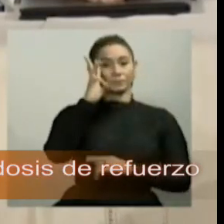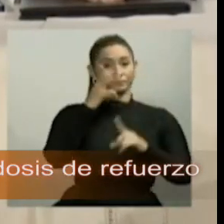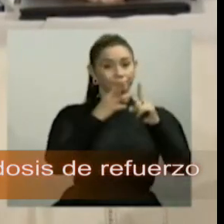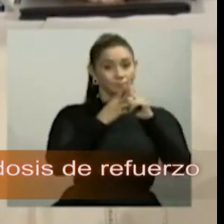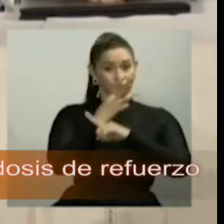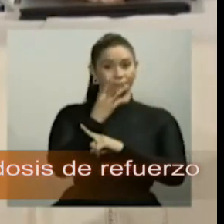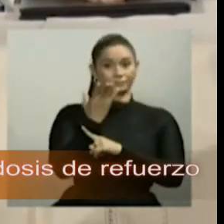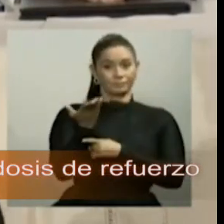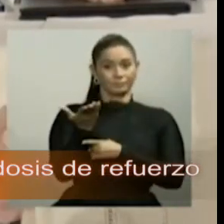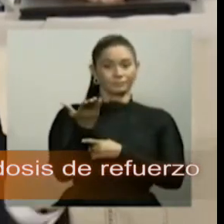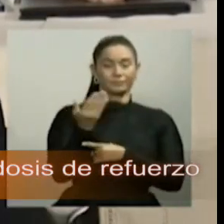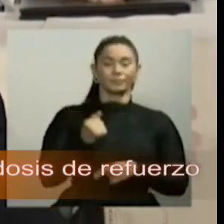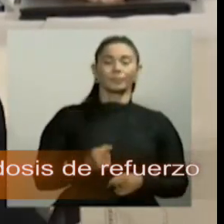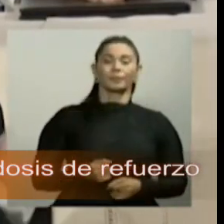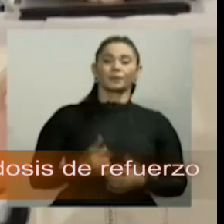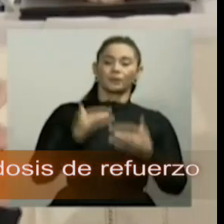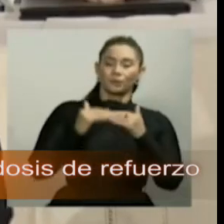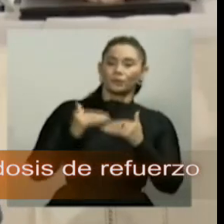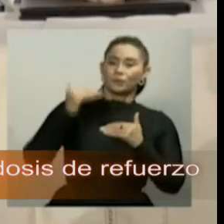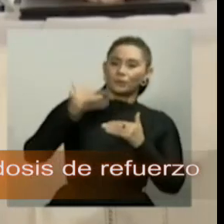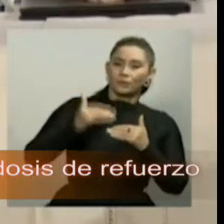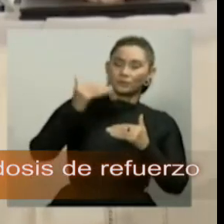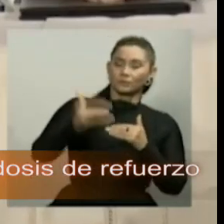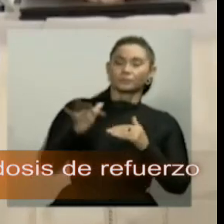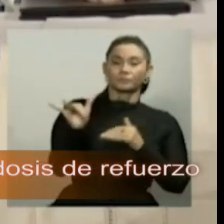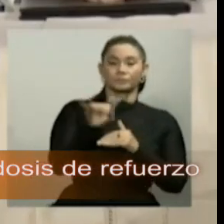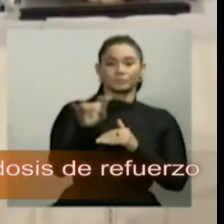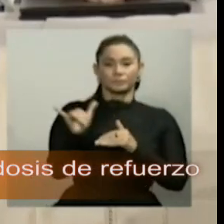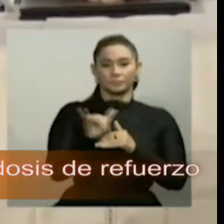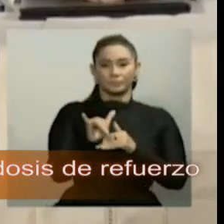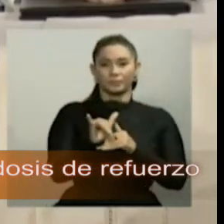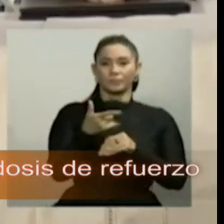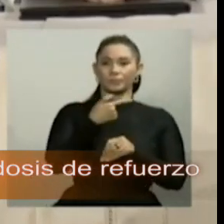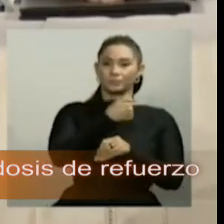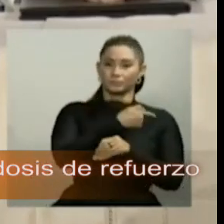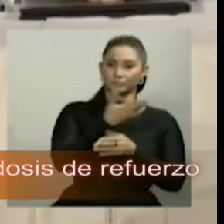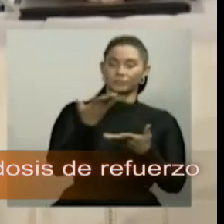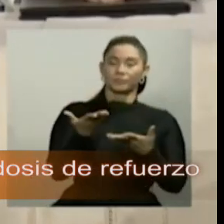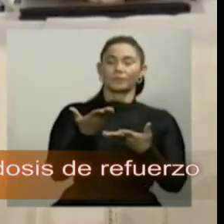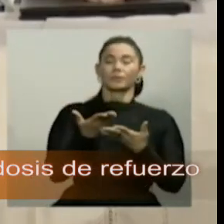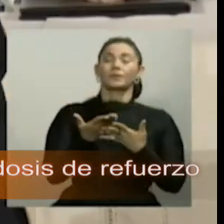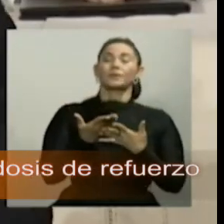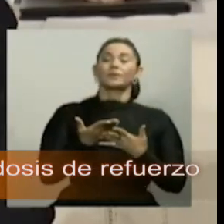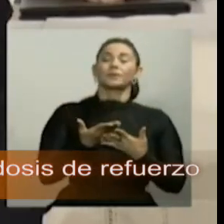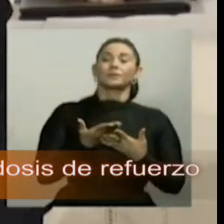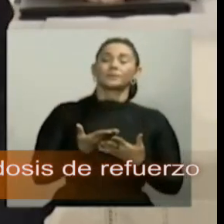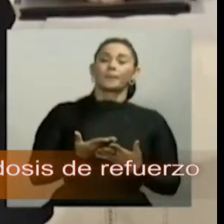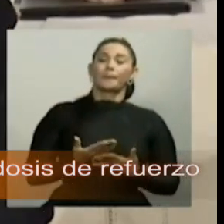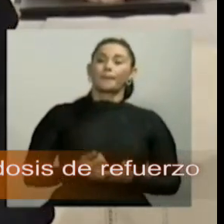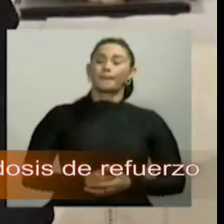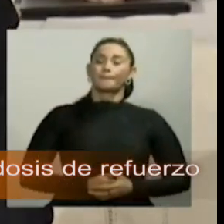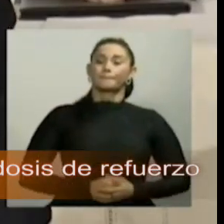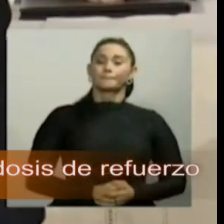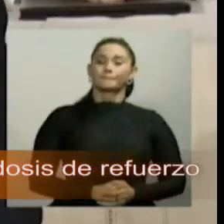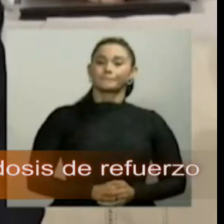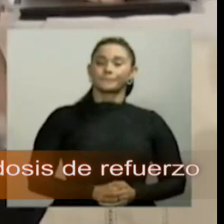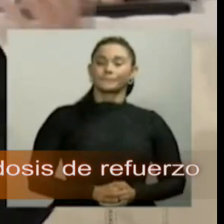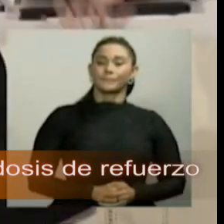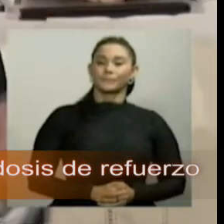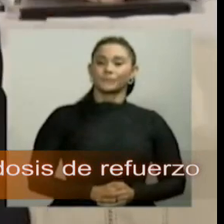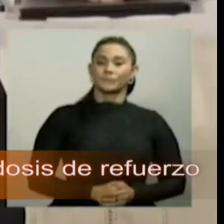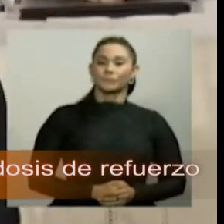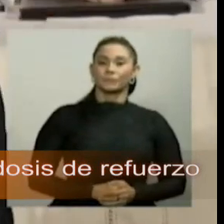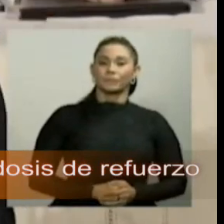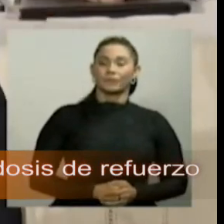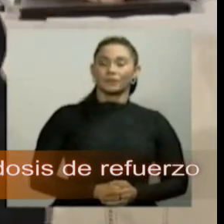personal sanitario y con las personas que padezcan de alguna comorbilidad que ya hayan